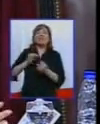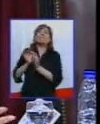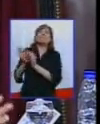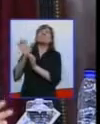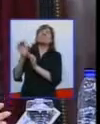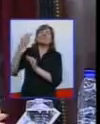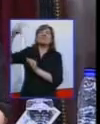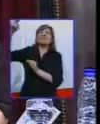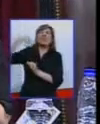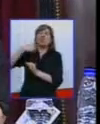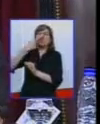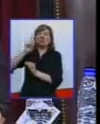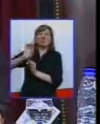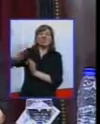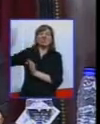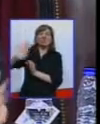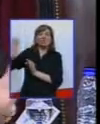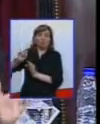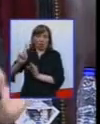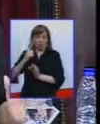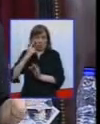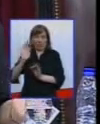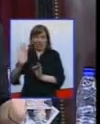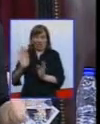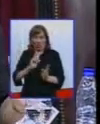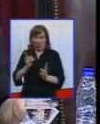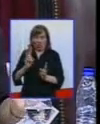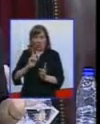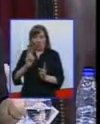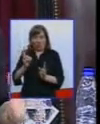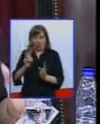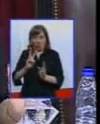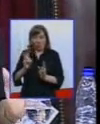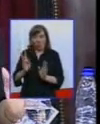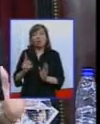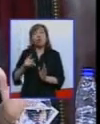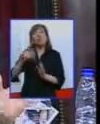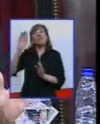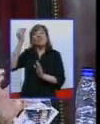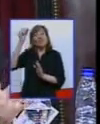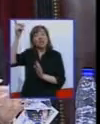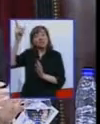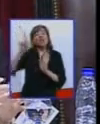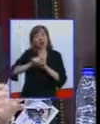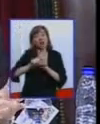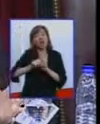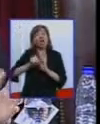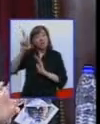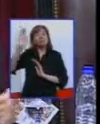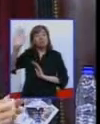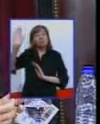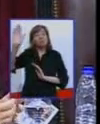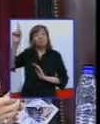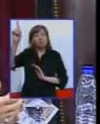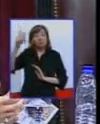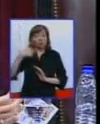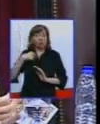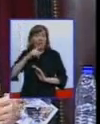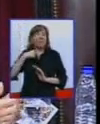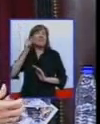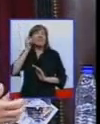cualquier tipo de intervención. Hoy es un modelo que también está llevando a cabo Brasil. Hay modelos a mirar, no vamos